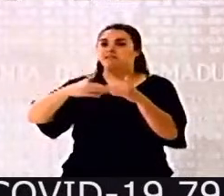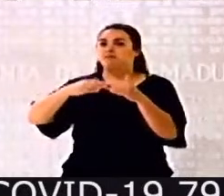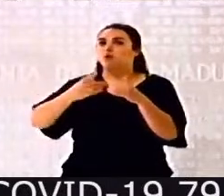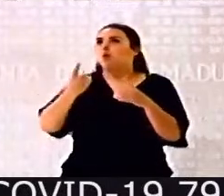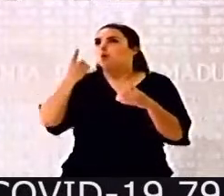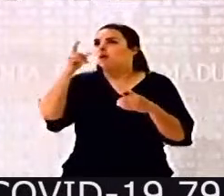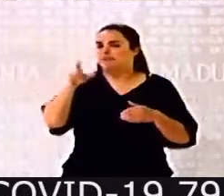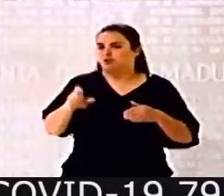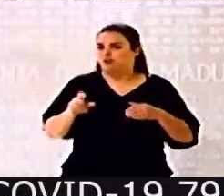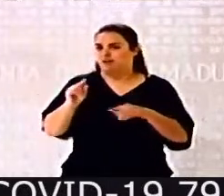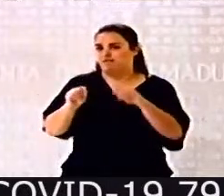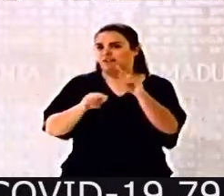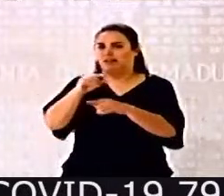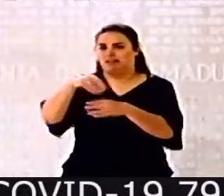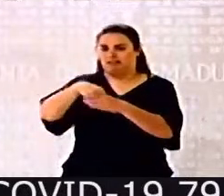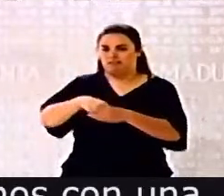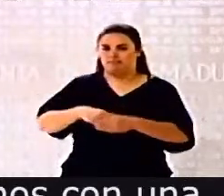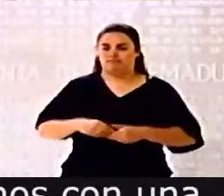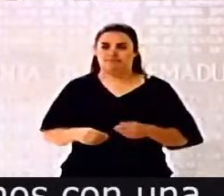una persona infectada.